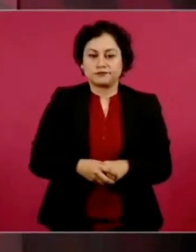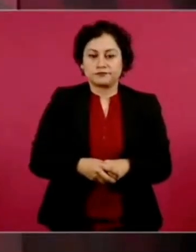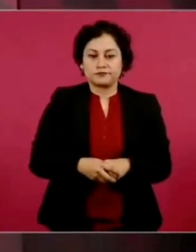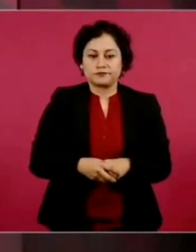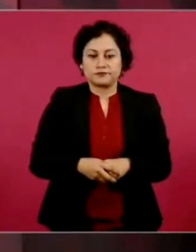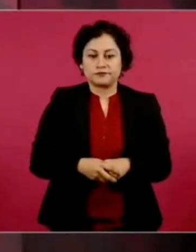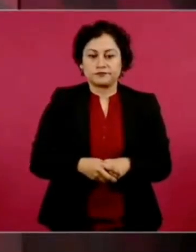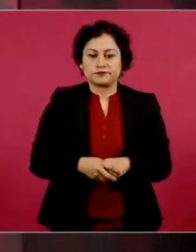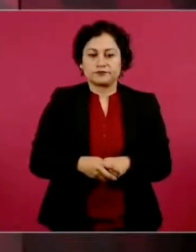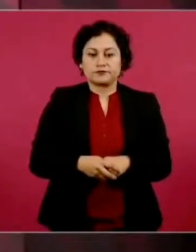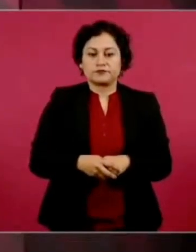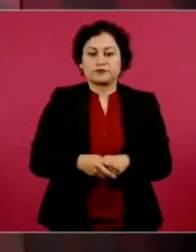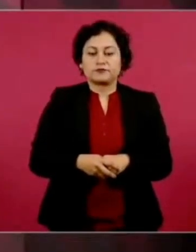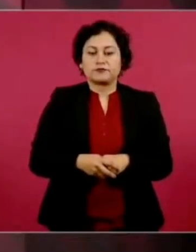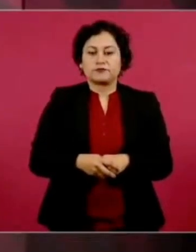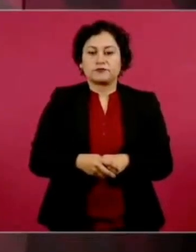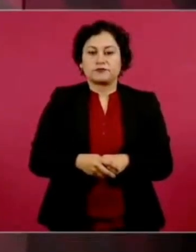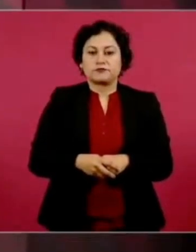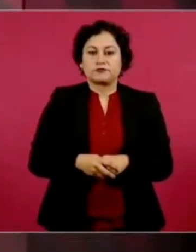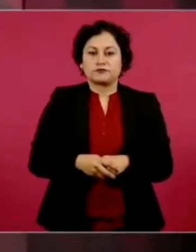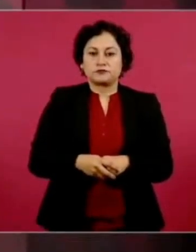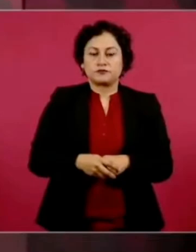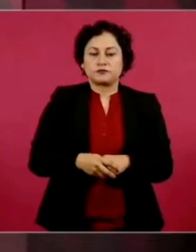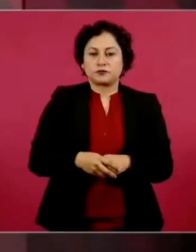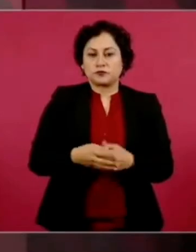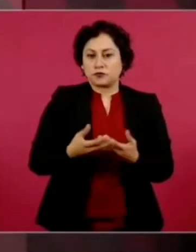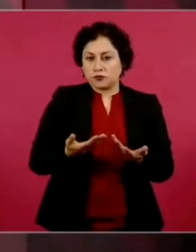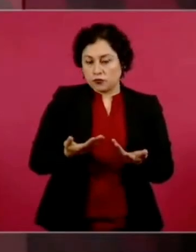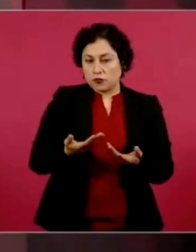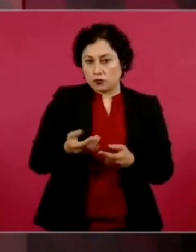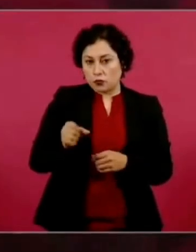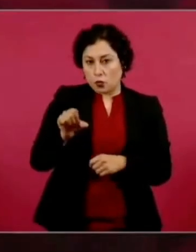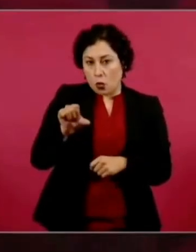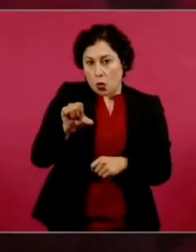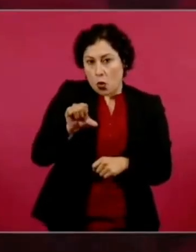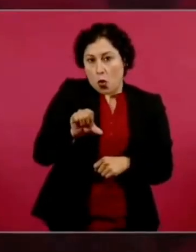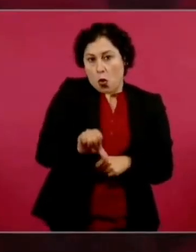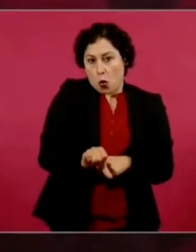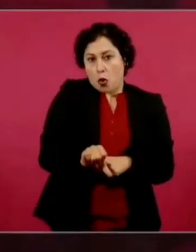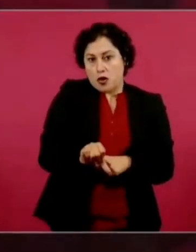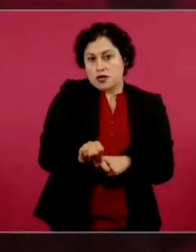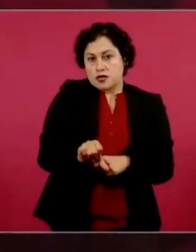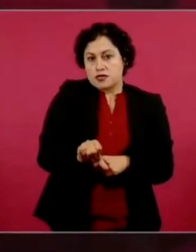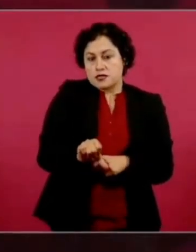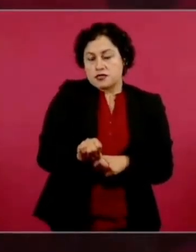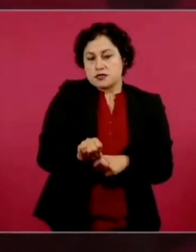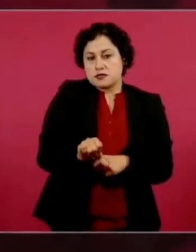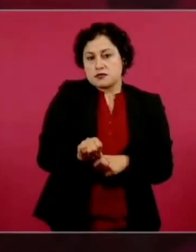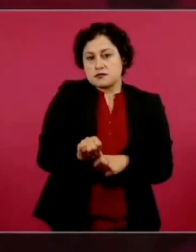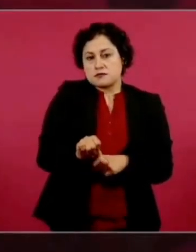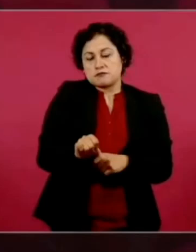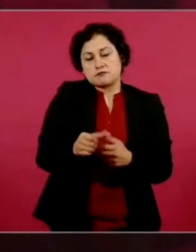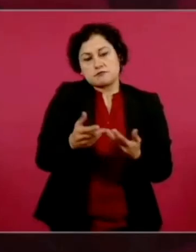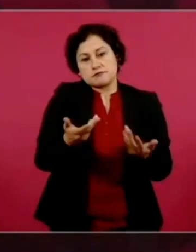2 secciones. Hoy y pues tendría que ser